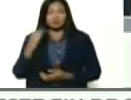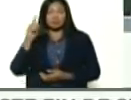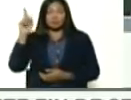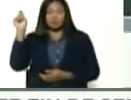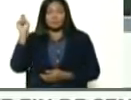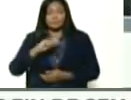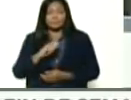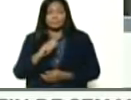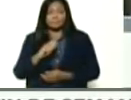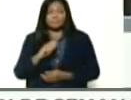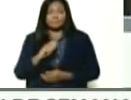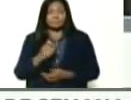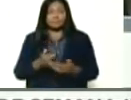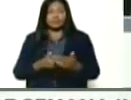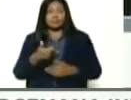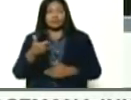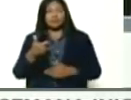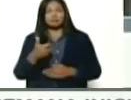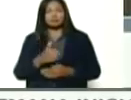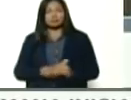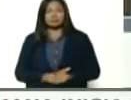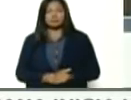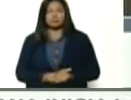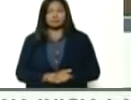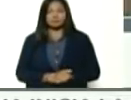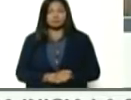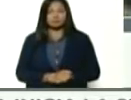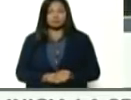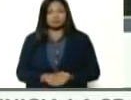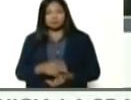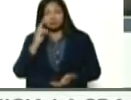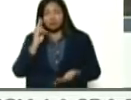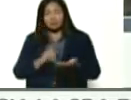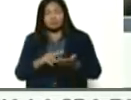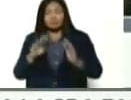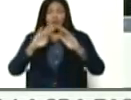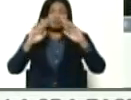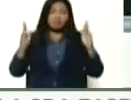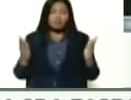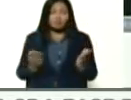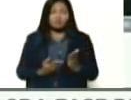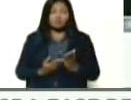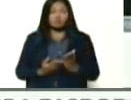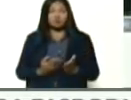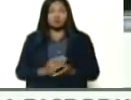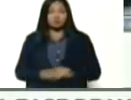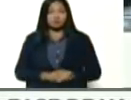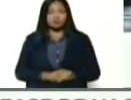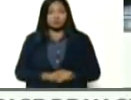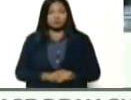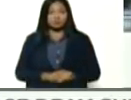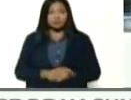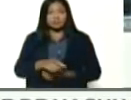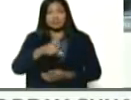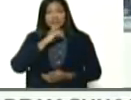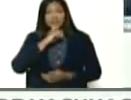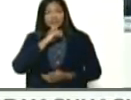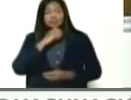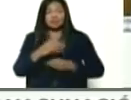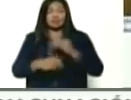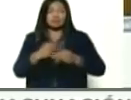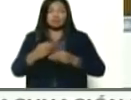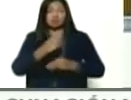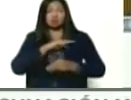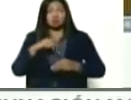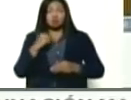más la realidad del mundo fue más difícil de lo que nosotros lo